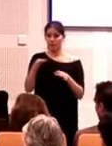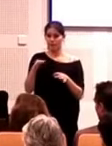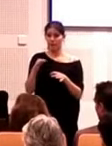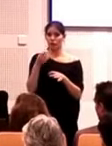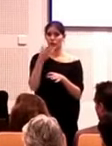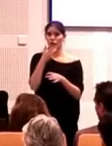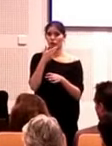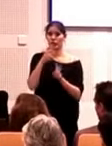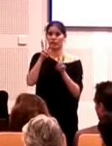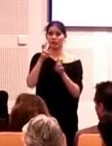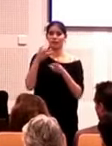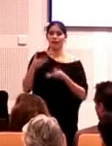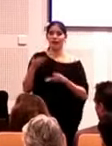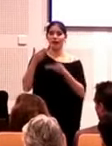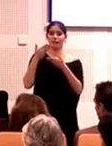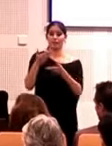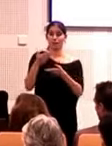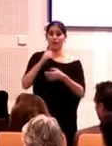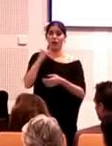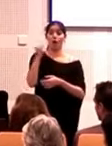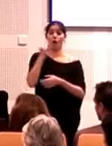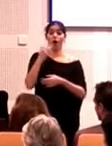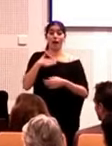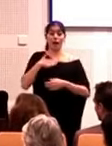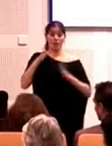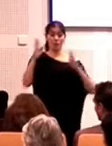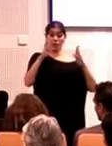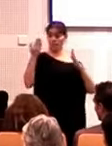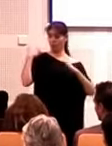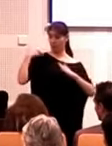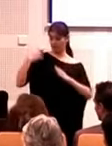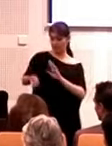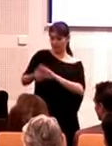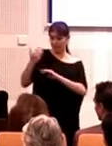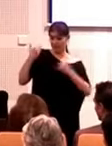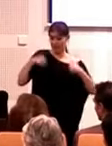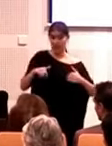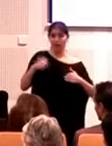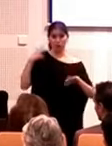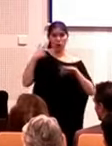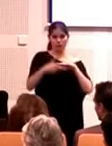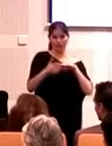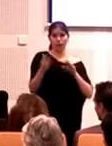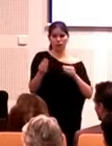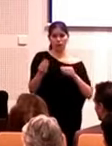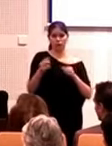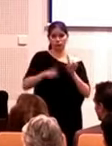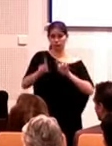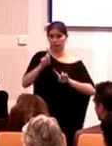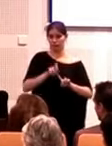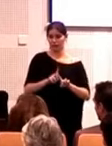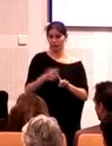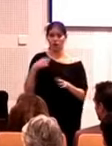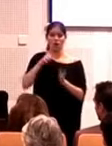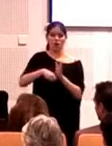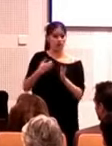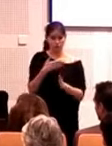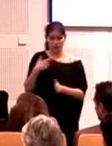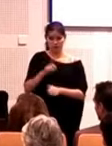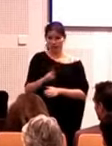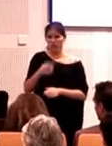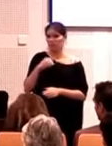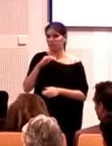de la asistencia. Ay, ojalá en mi época la hubiera tenido. De verdad que me hubiera evitado mucho esto. Y bueno, no quiero ya enrollarme más, que estáis un